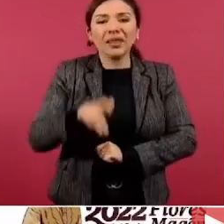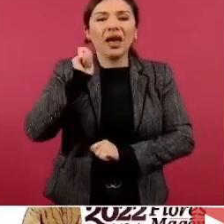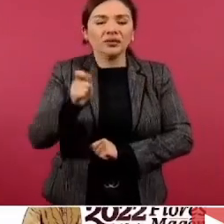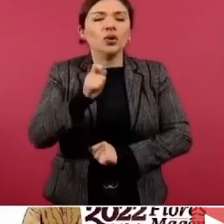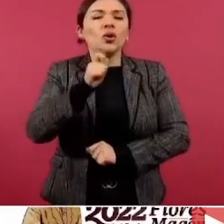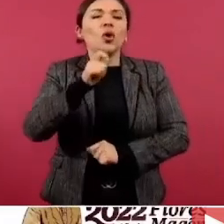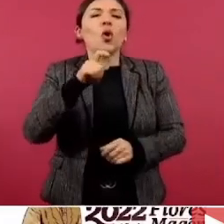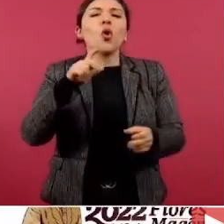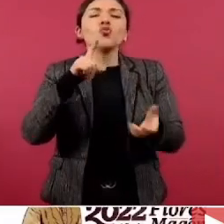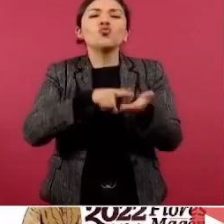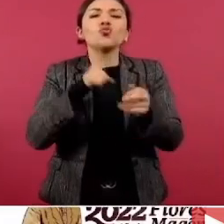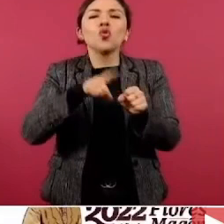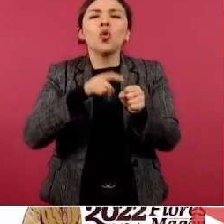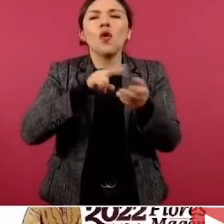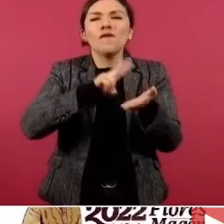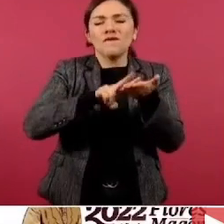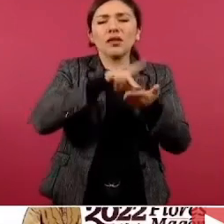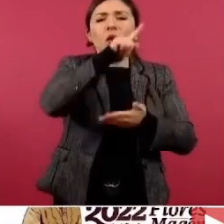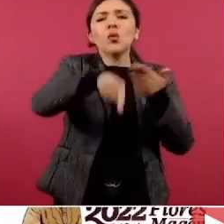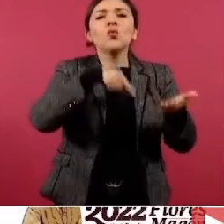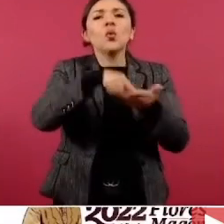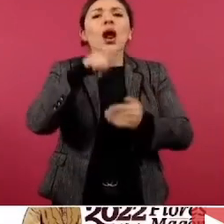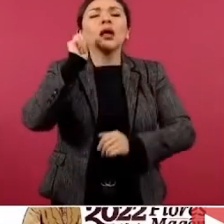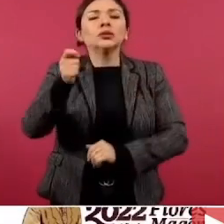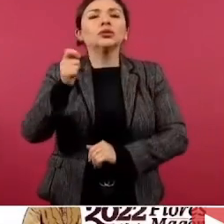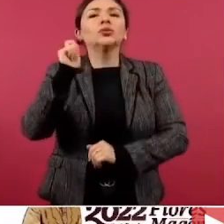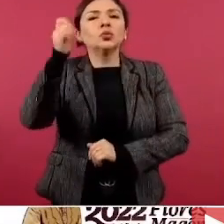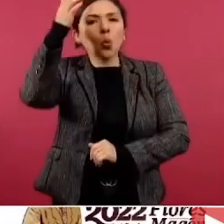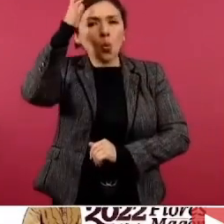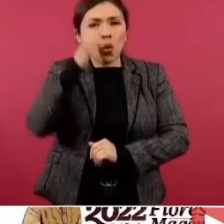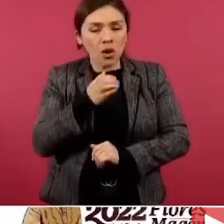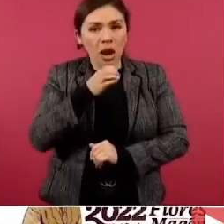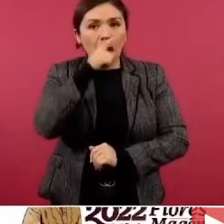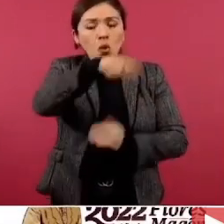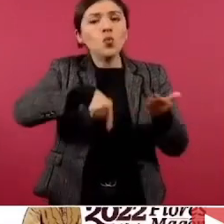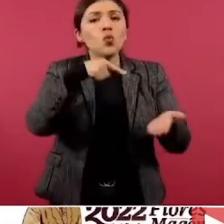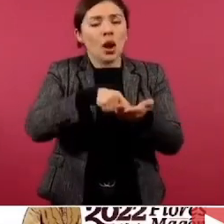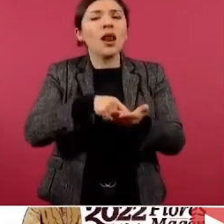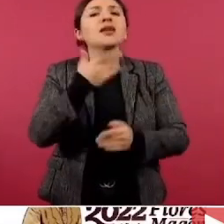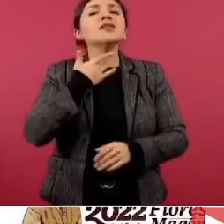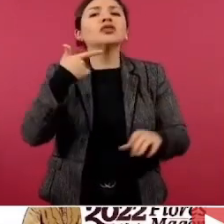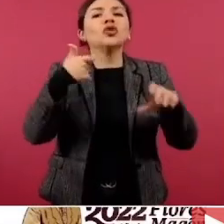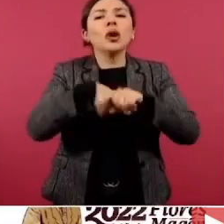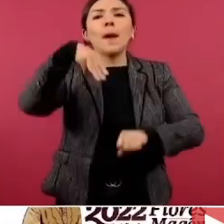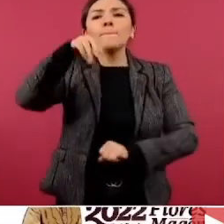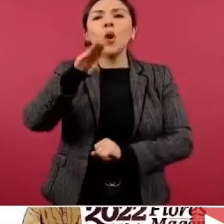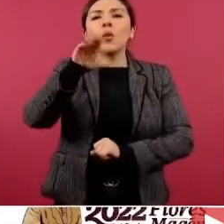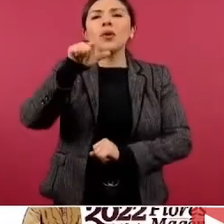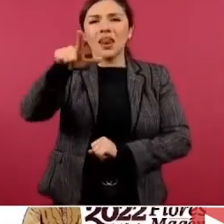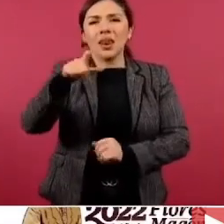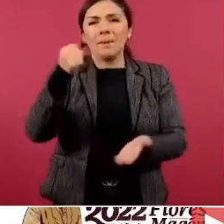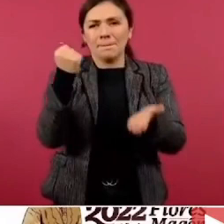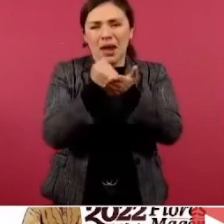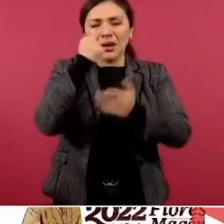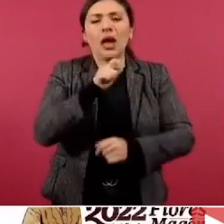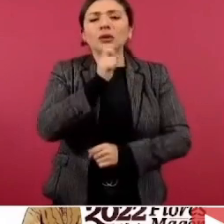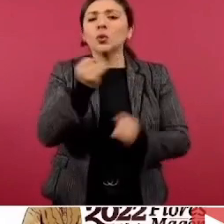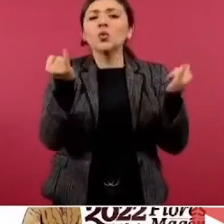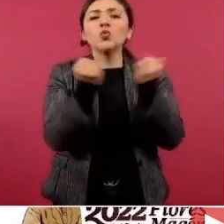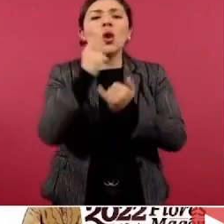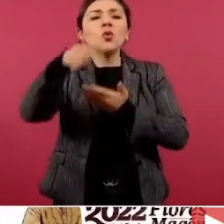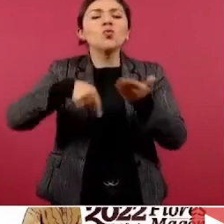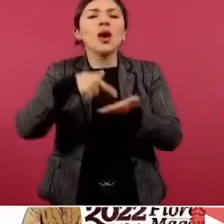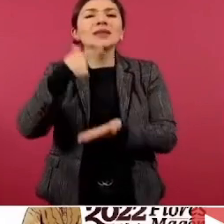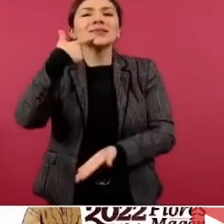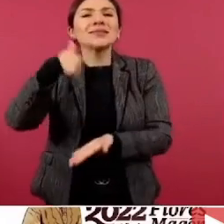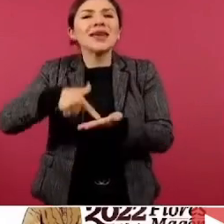regular, se encuentra en Francisco y Madero, Coahuila. Es una gasolinera de la franquicia Móvil, que, al igual que en Celaya,